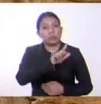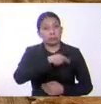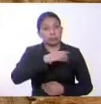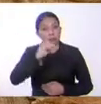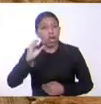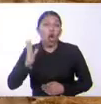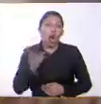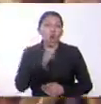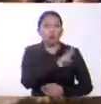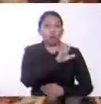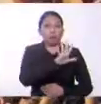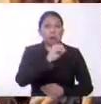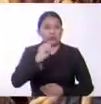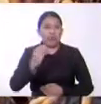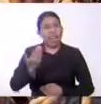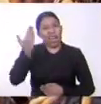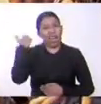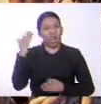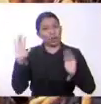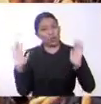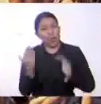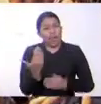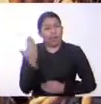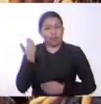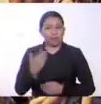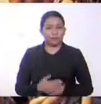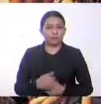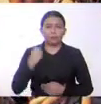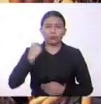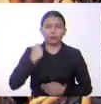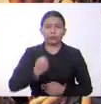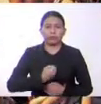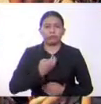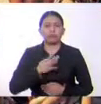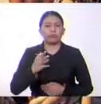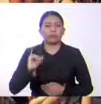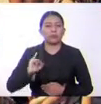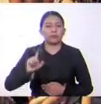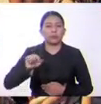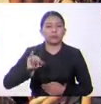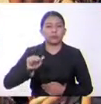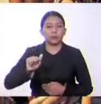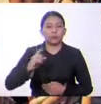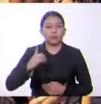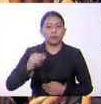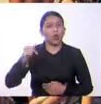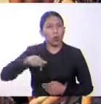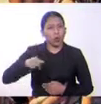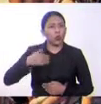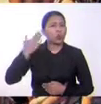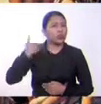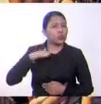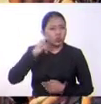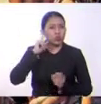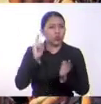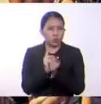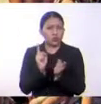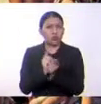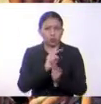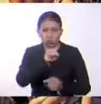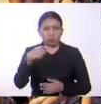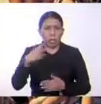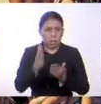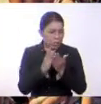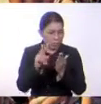a.C. Una de las obras muy importantes es la Ilíada, que hoy en día la conocemos y seguramente la hemos